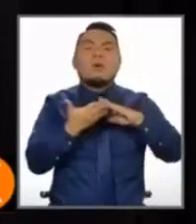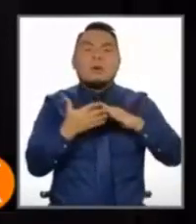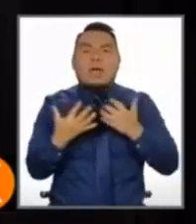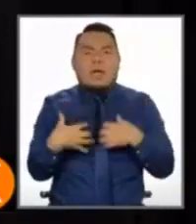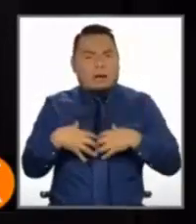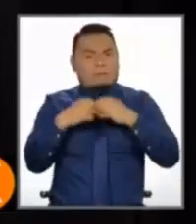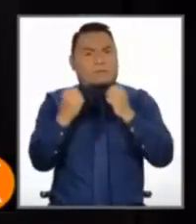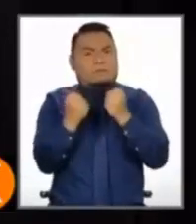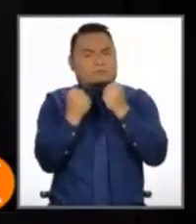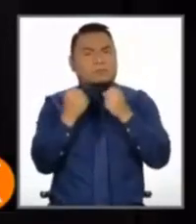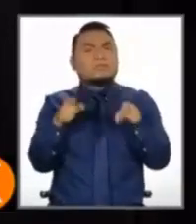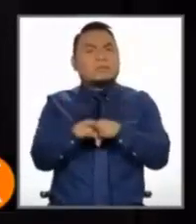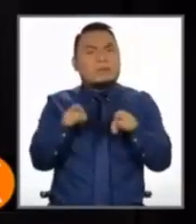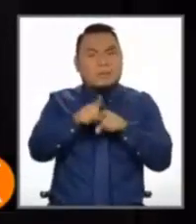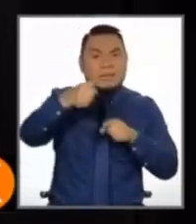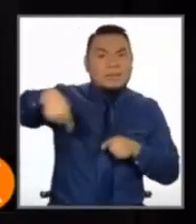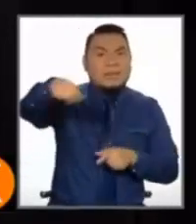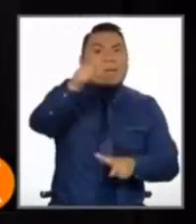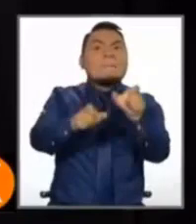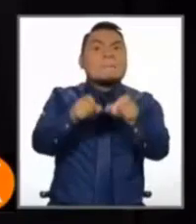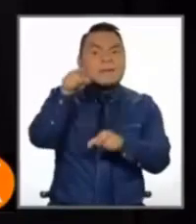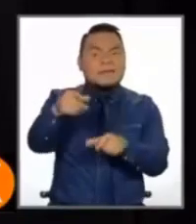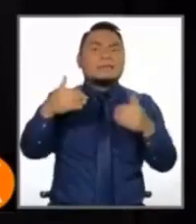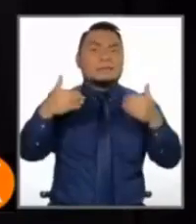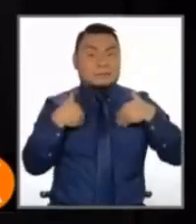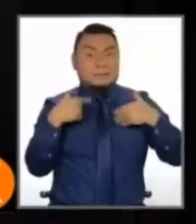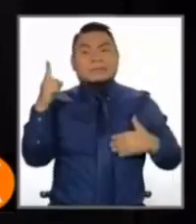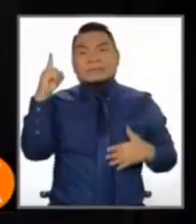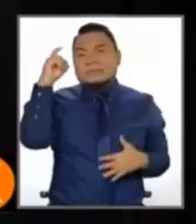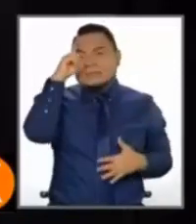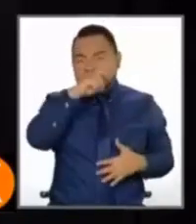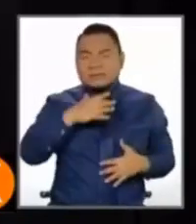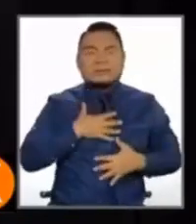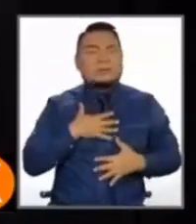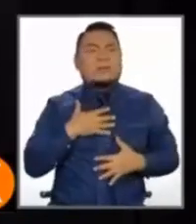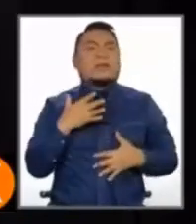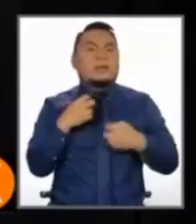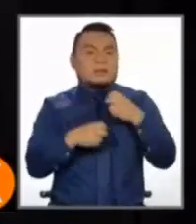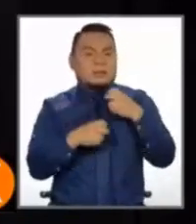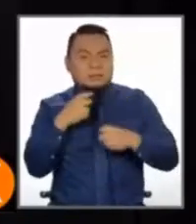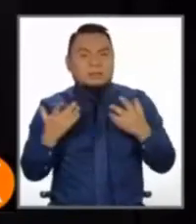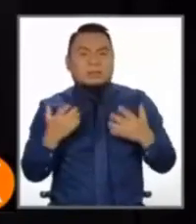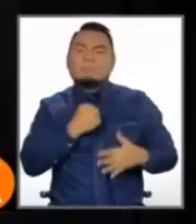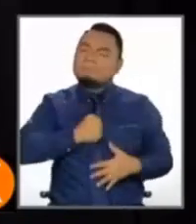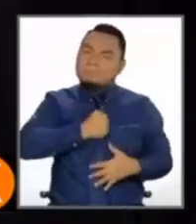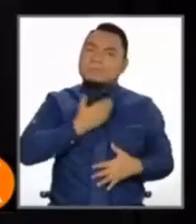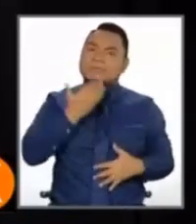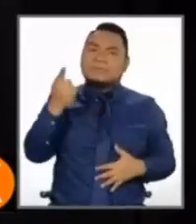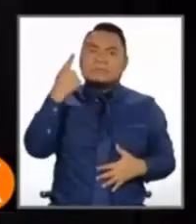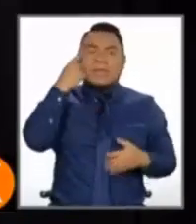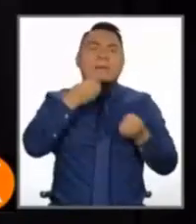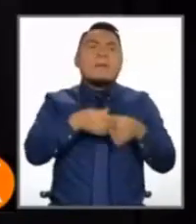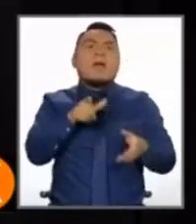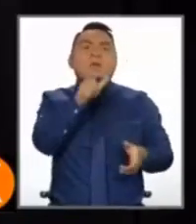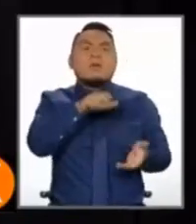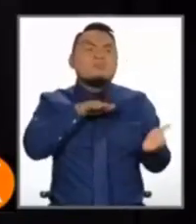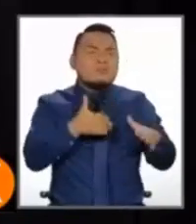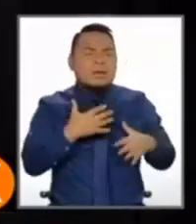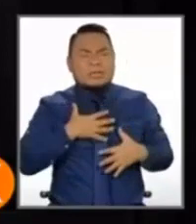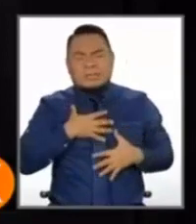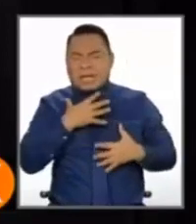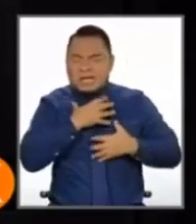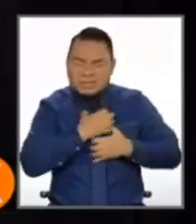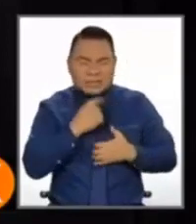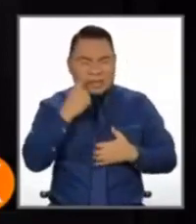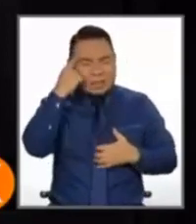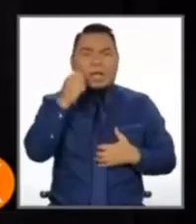comunitario, fortalecido sobre todo para aquellas personas que han tenido que sobreponerse lamentablemente a la pérdida de familias,